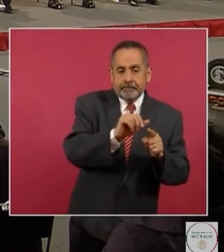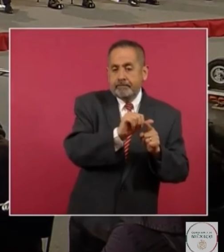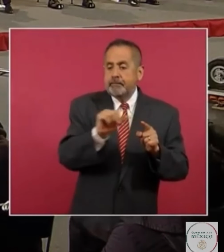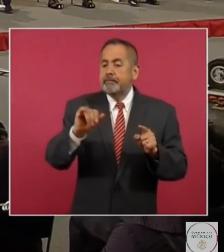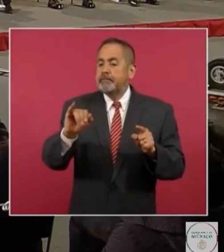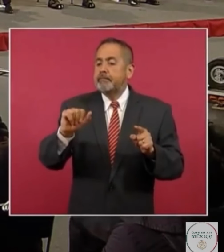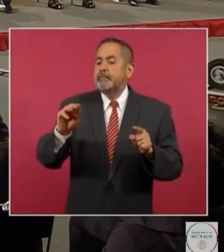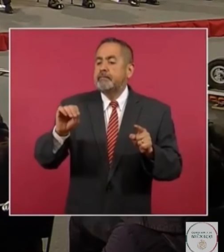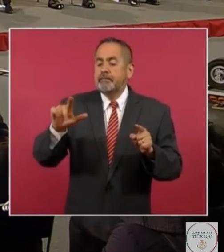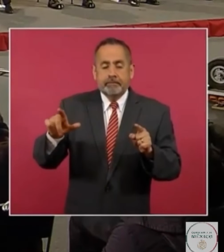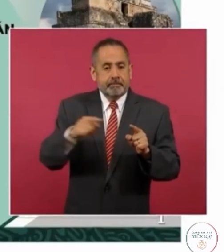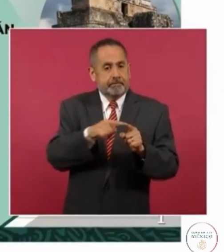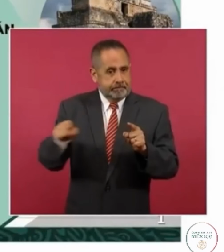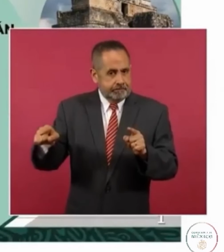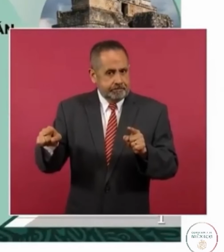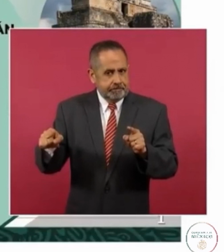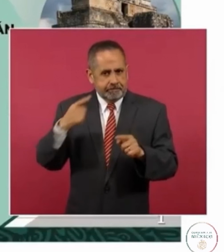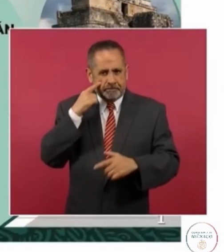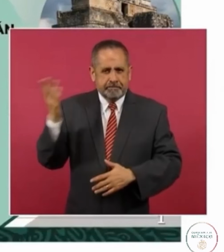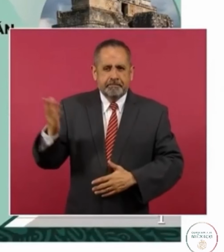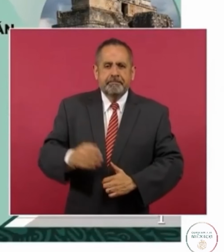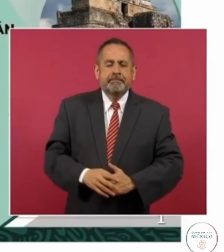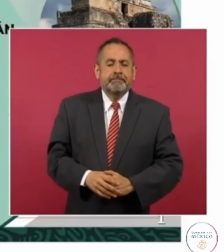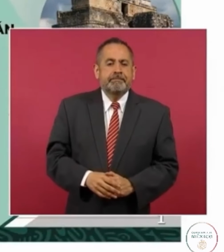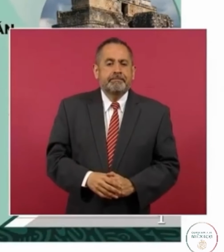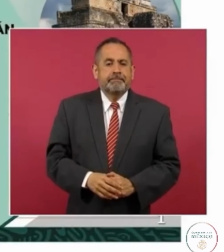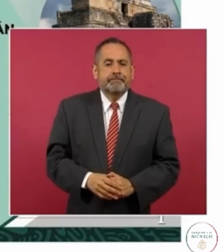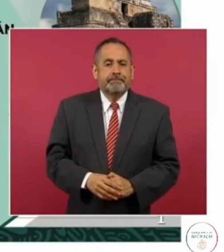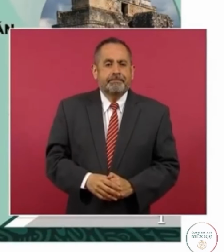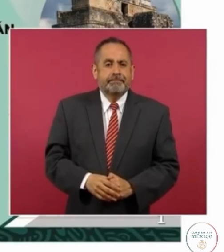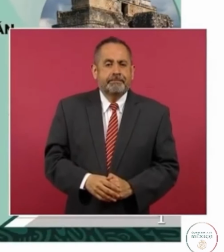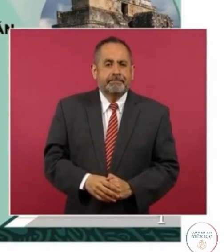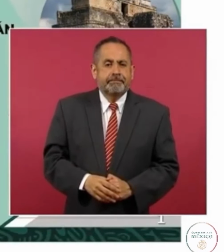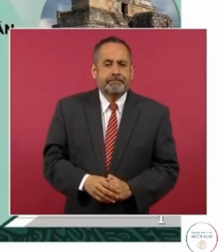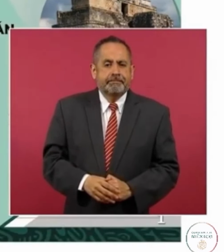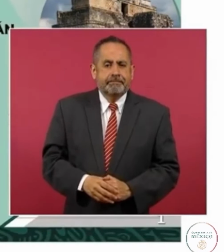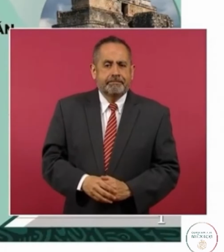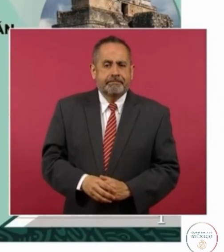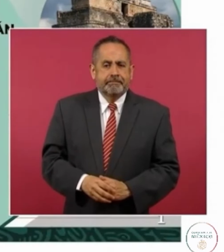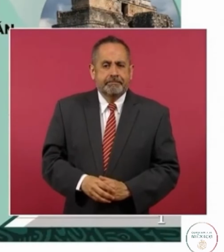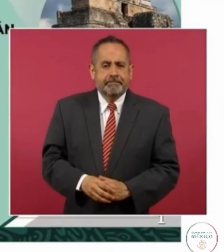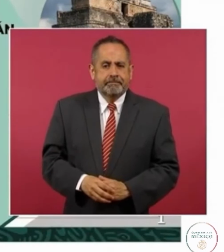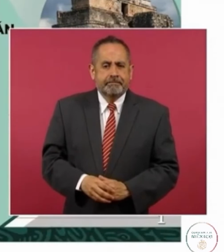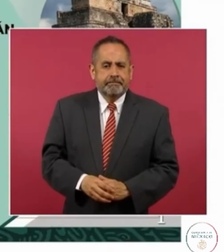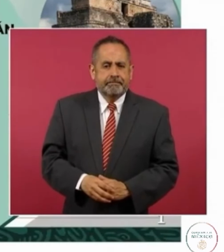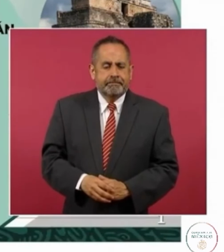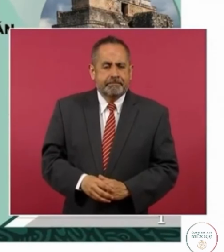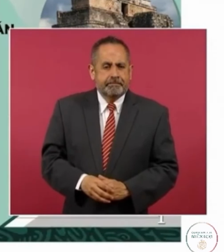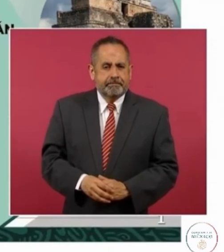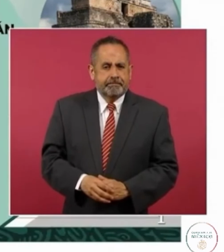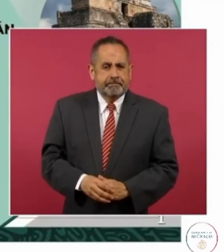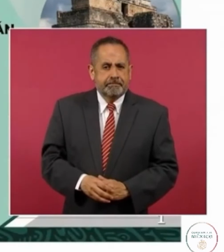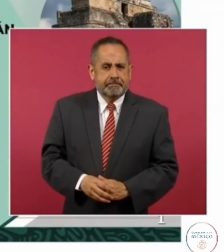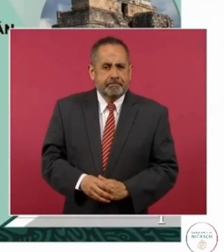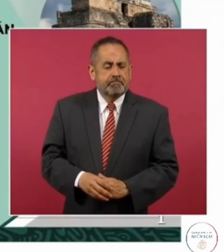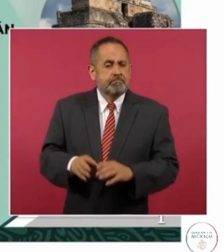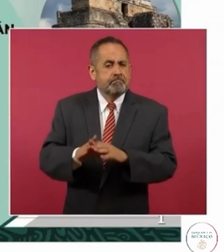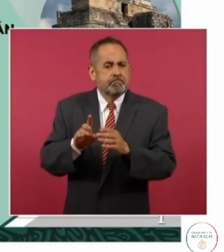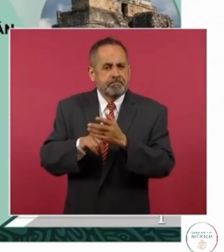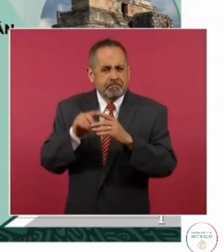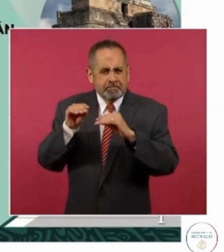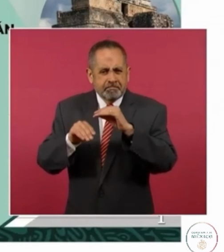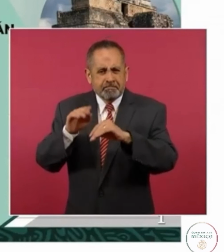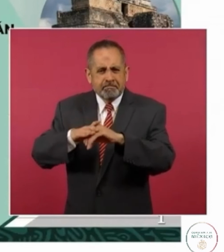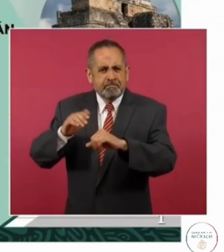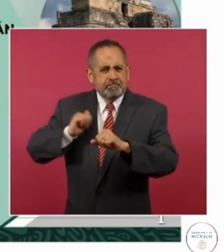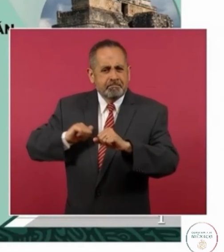principio que iba a ser uno de los tramos con mayor cantidad de vestigios. Por eso el